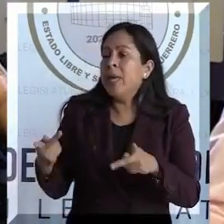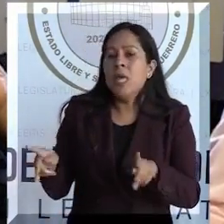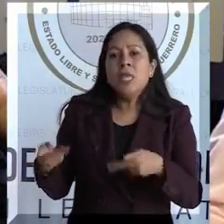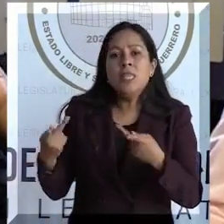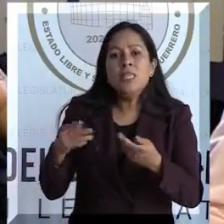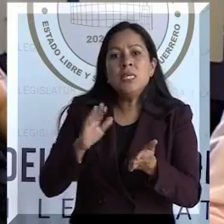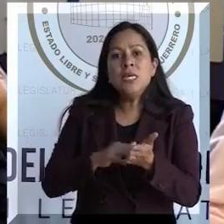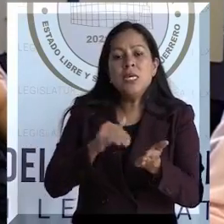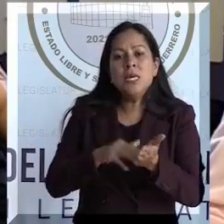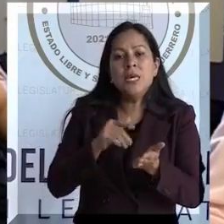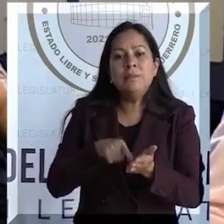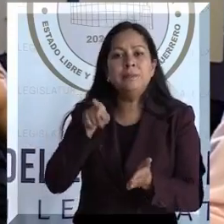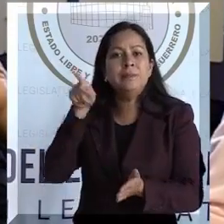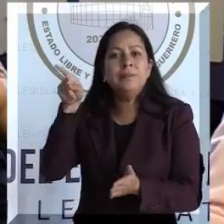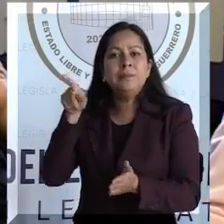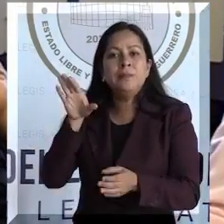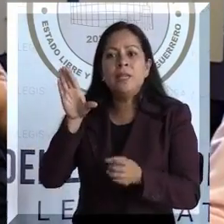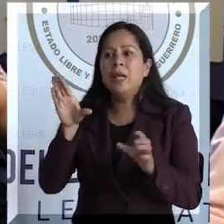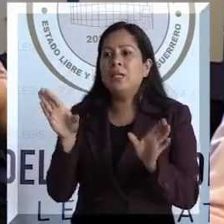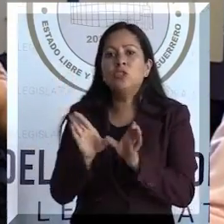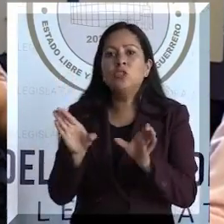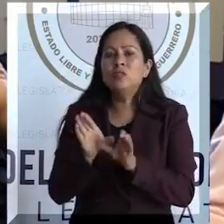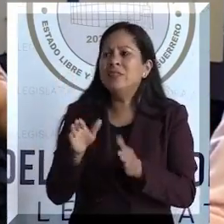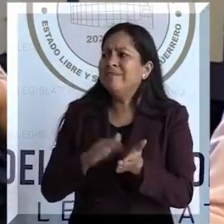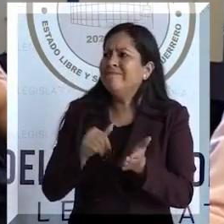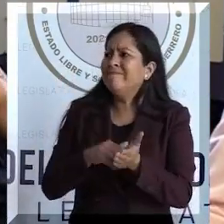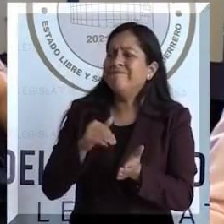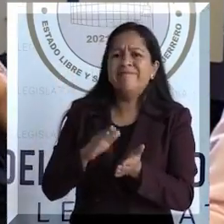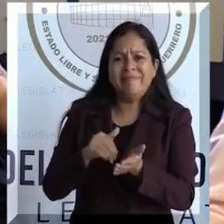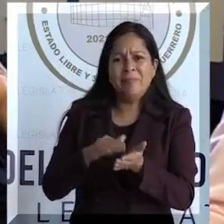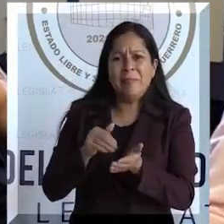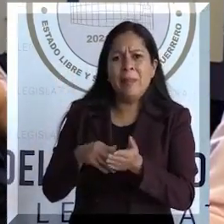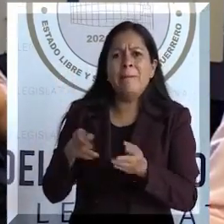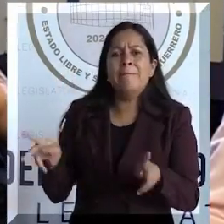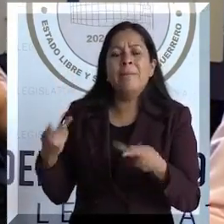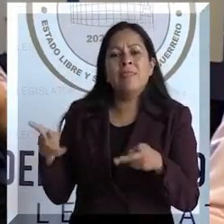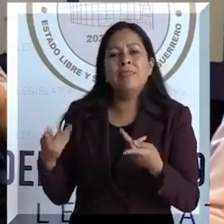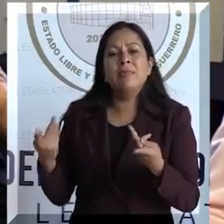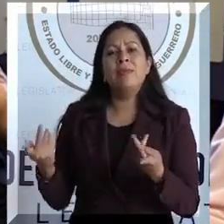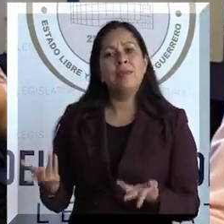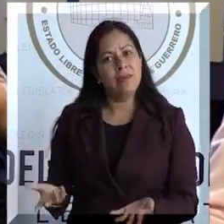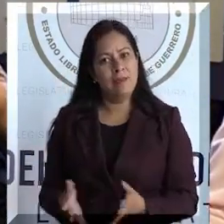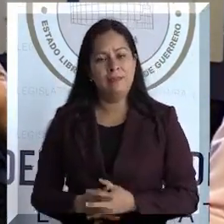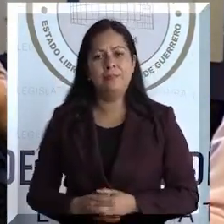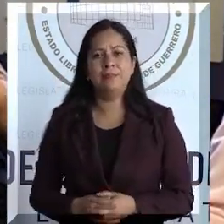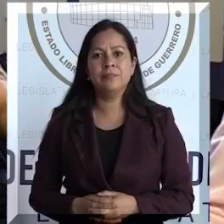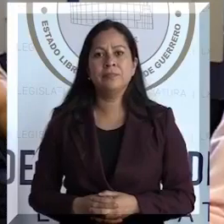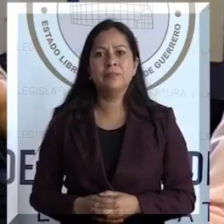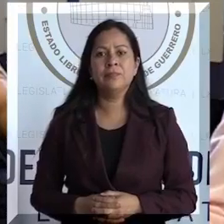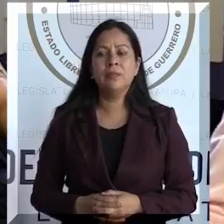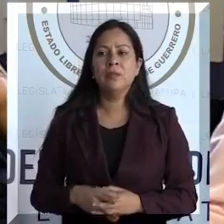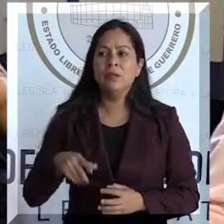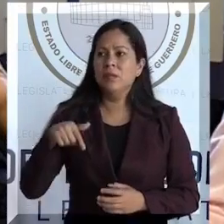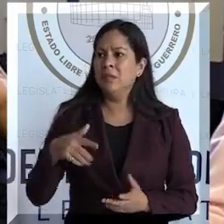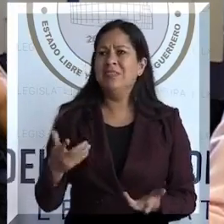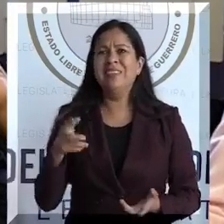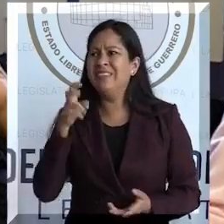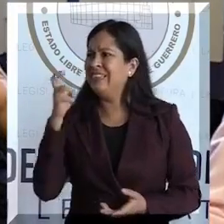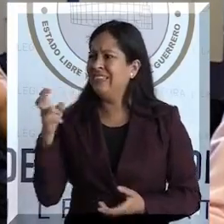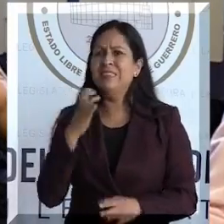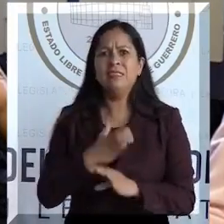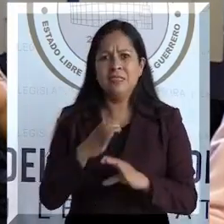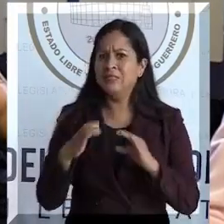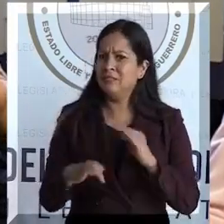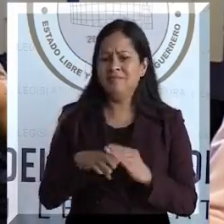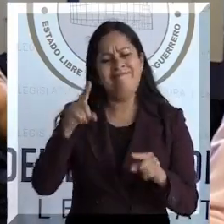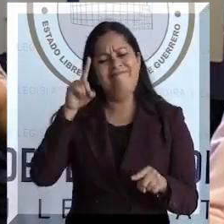constancias de erradicación cuando los ayuntamientos se las tenían que proporcionar gratis a estos sectores. Y ese tipo de cosas que